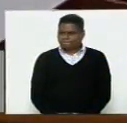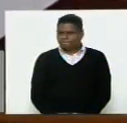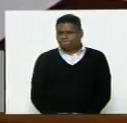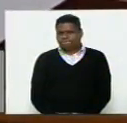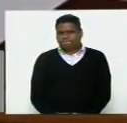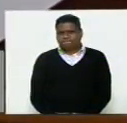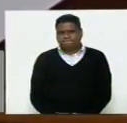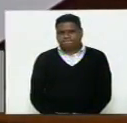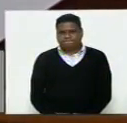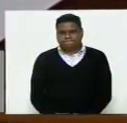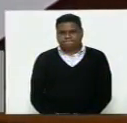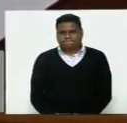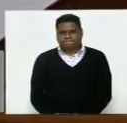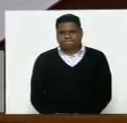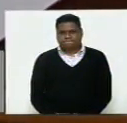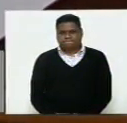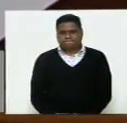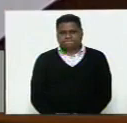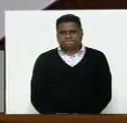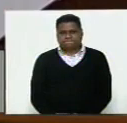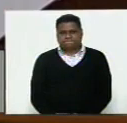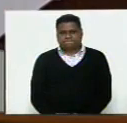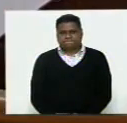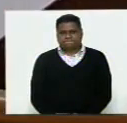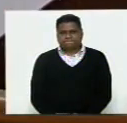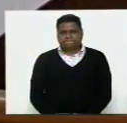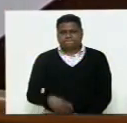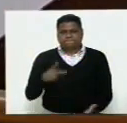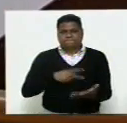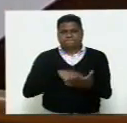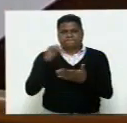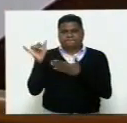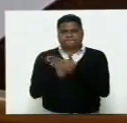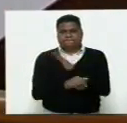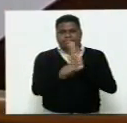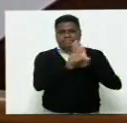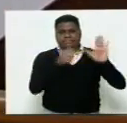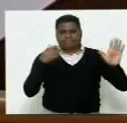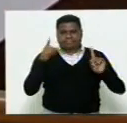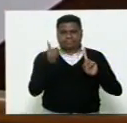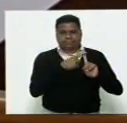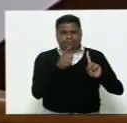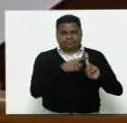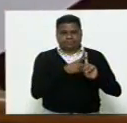humanizado. Capítulo primero, disposiciones generales. Artículo primero,